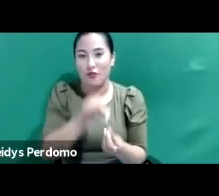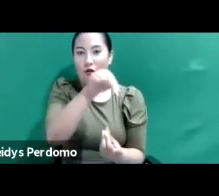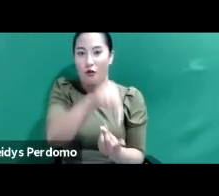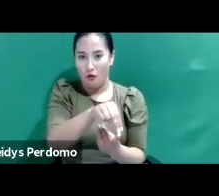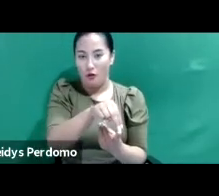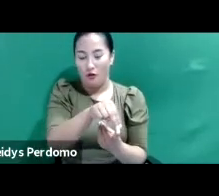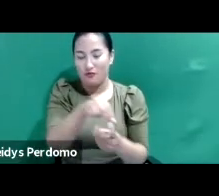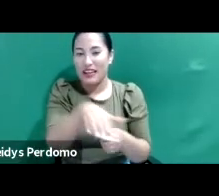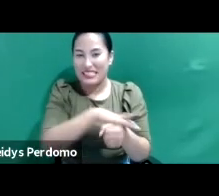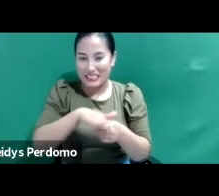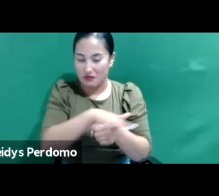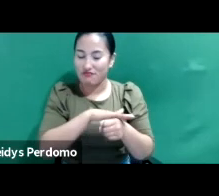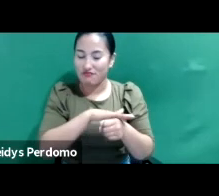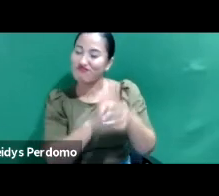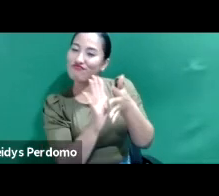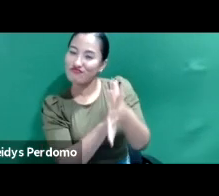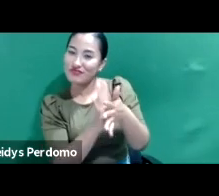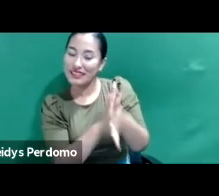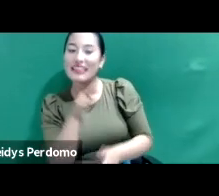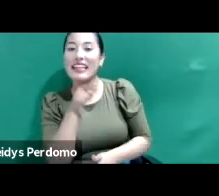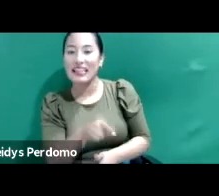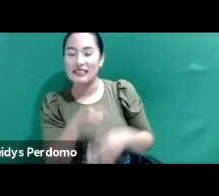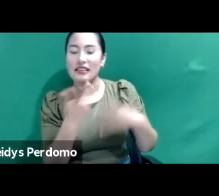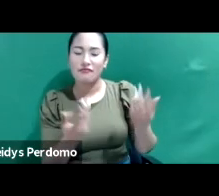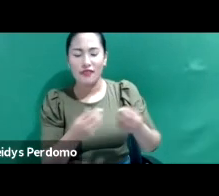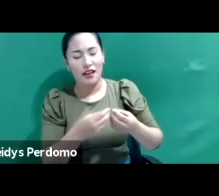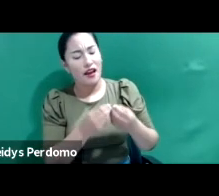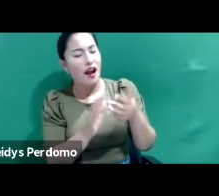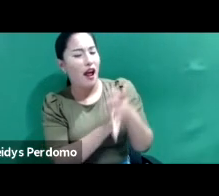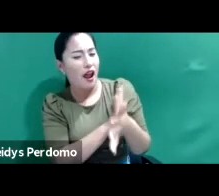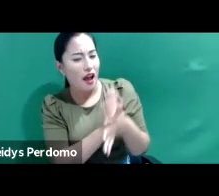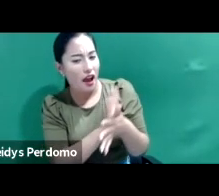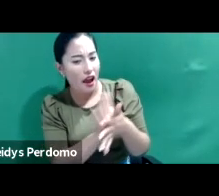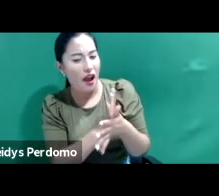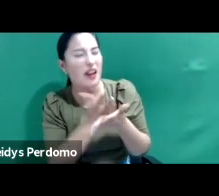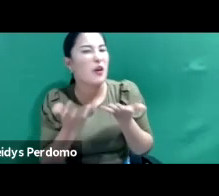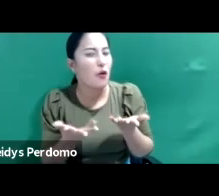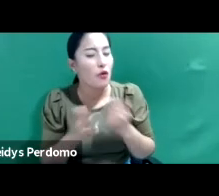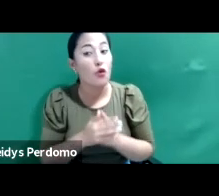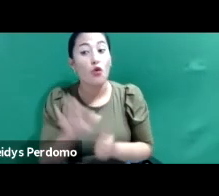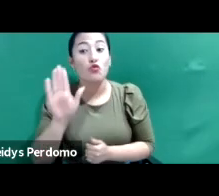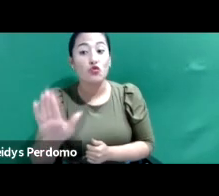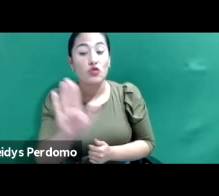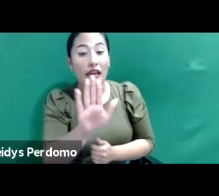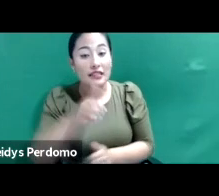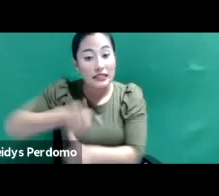leer, y desde allí vamos a hacer una dinámica de, según desde donde ustedes estén